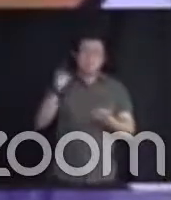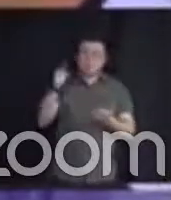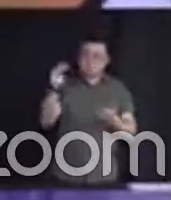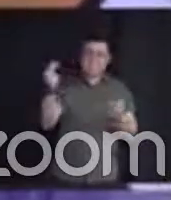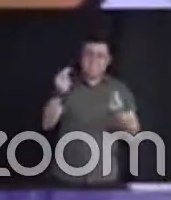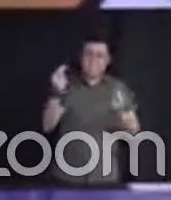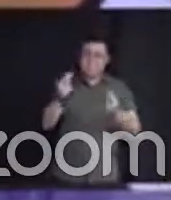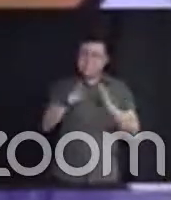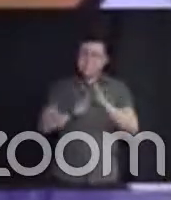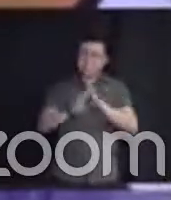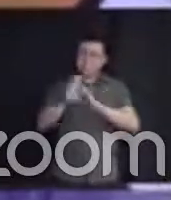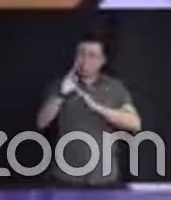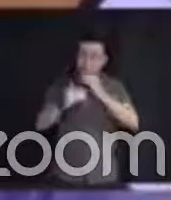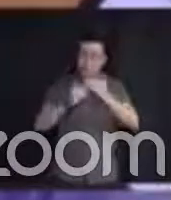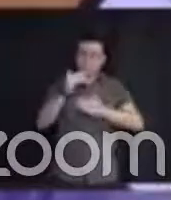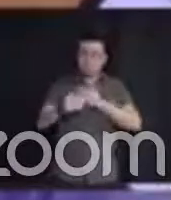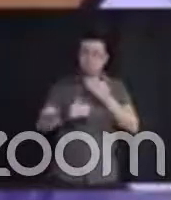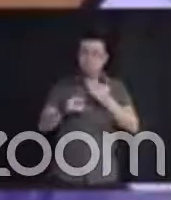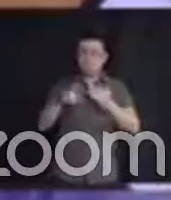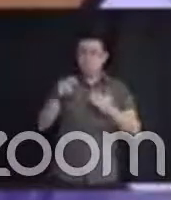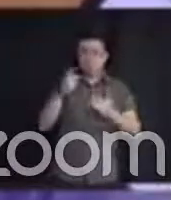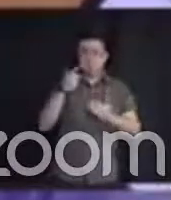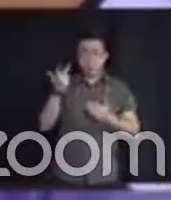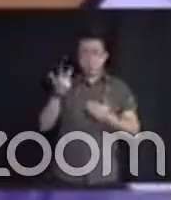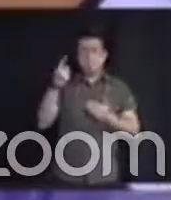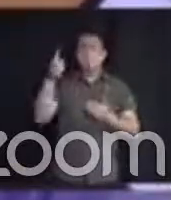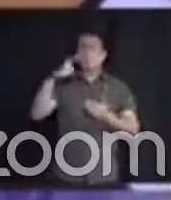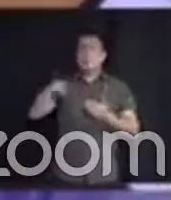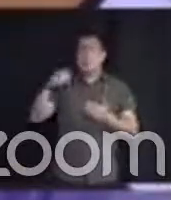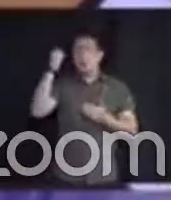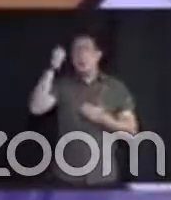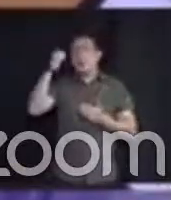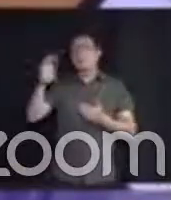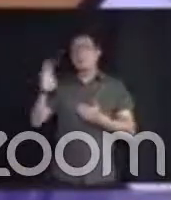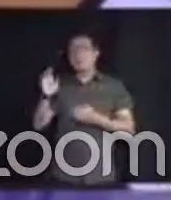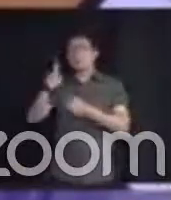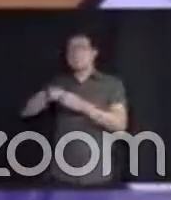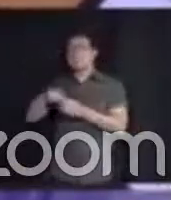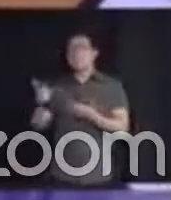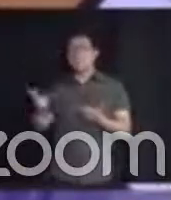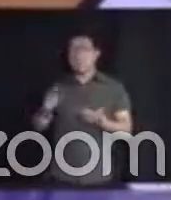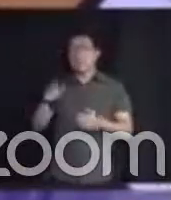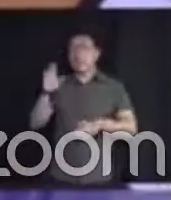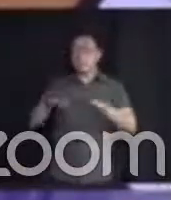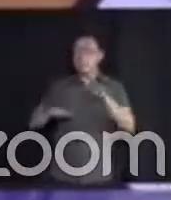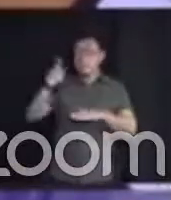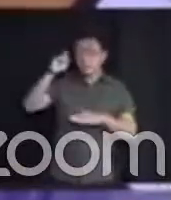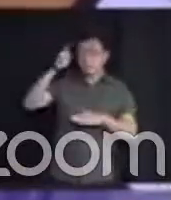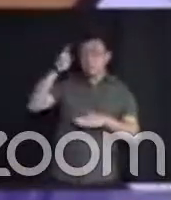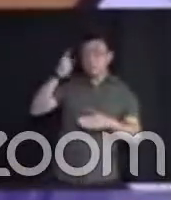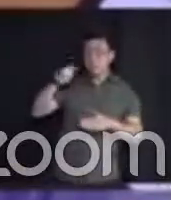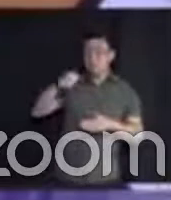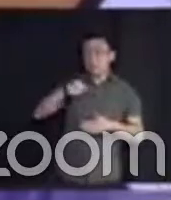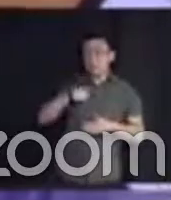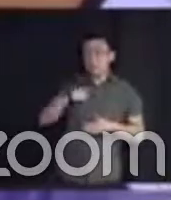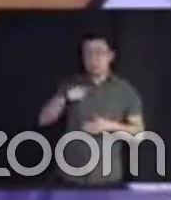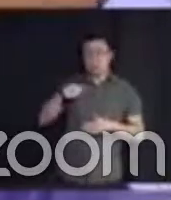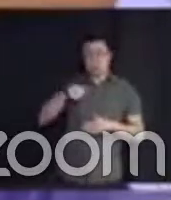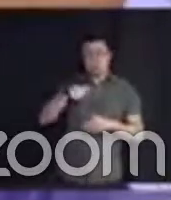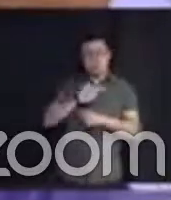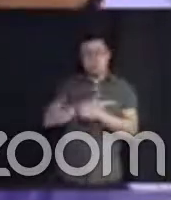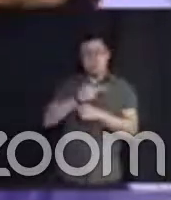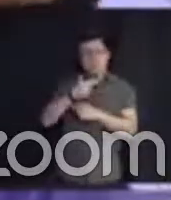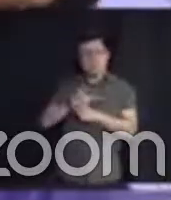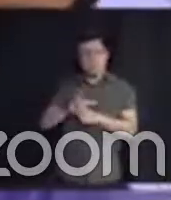a crecer. Y si no crecen, entonces ¿para qué están en OmniLife? Es así de sencillo. A veces se molestan conmigo porque les digo las